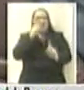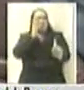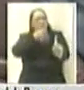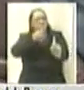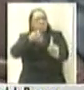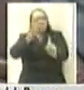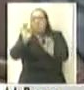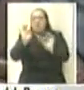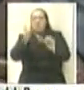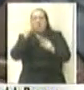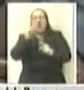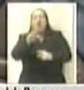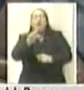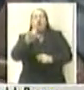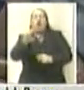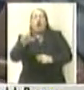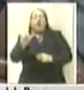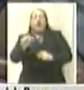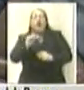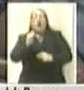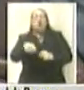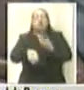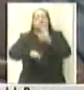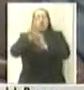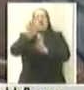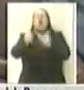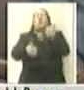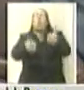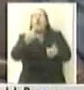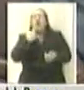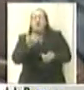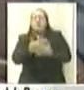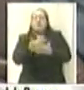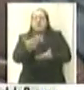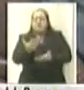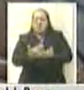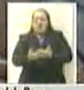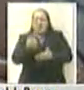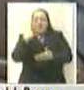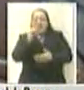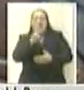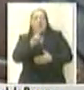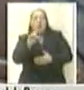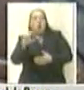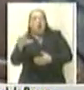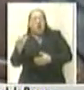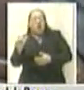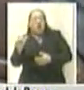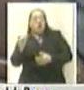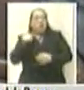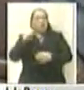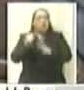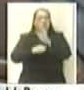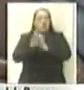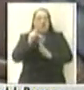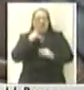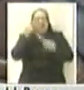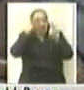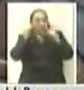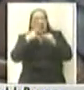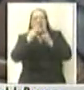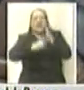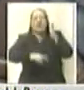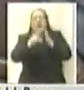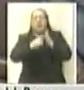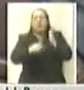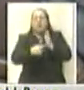requisitos que para ser vocal de la Corte Suprema. ¿Y cuáles son esos requisitos para ser vocal de la Corte Suprema? De acuerdo al reglamento